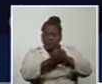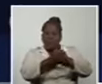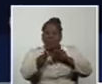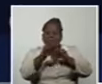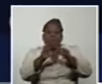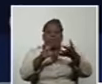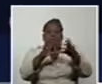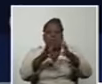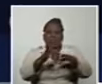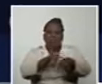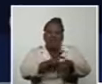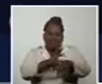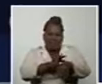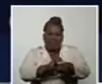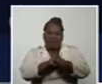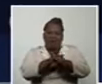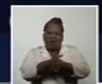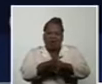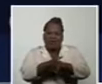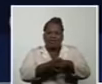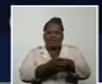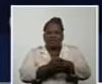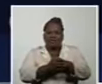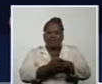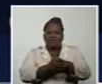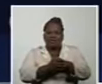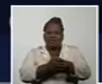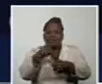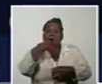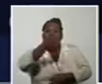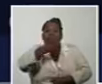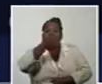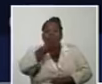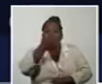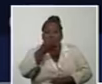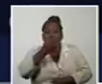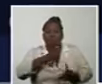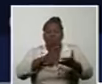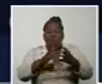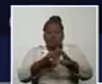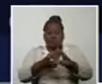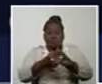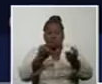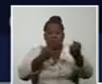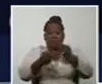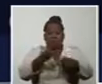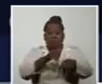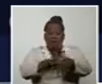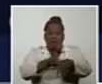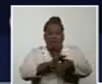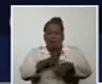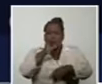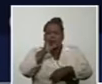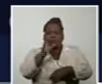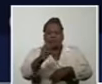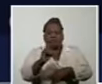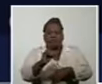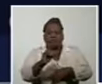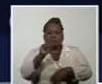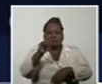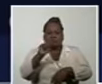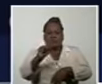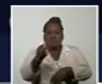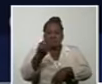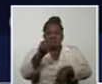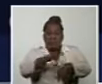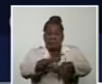la enfermedad. Digo, complejizan porque hay enfermedades que desde el primer momento, pues usted